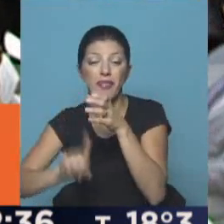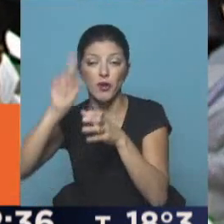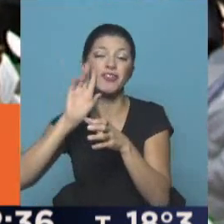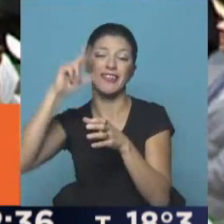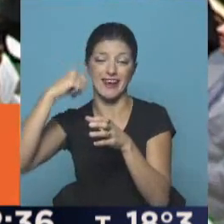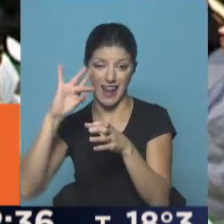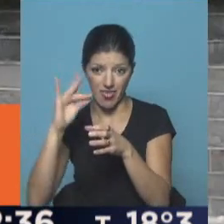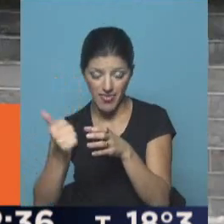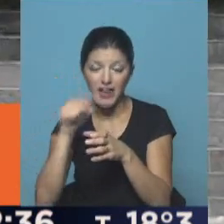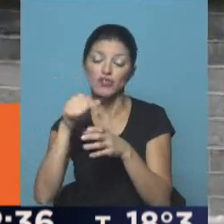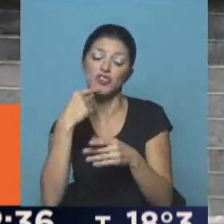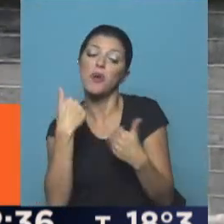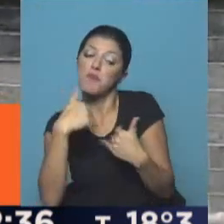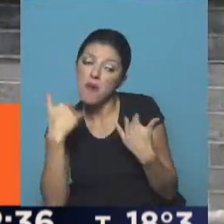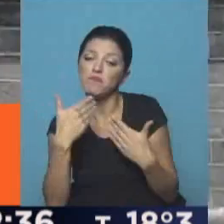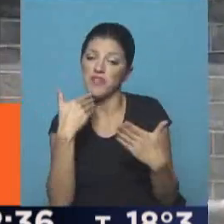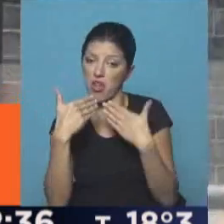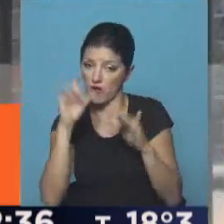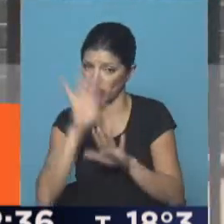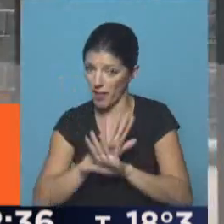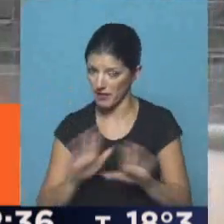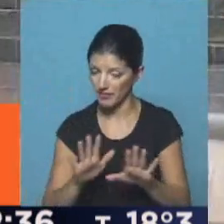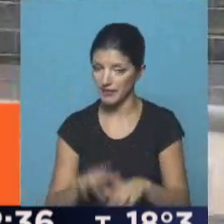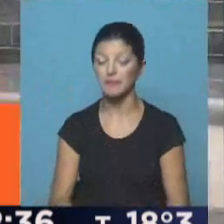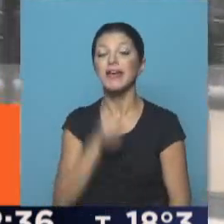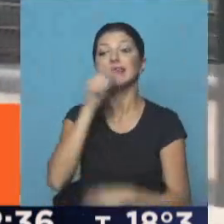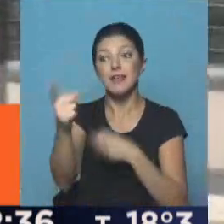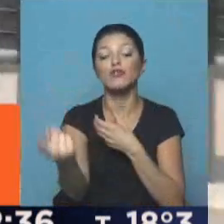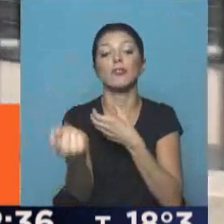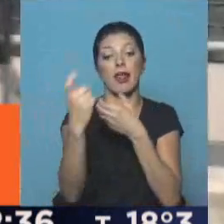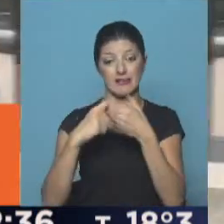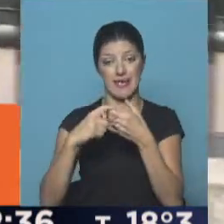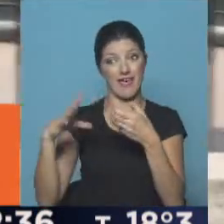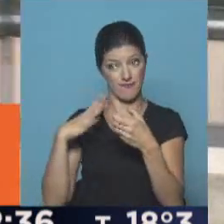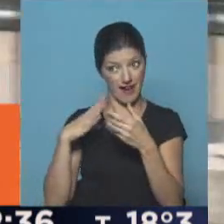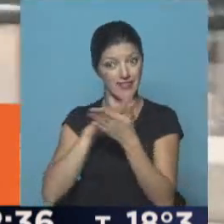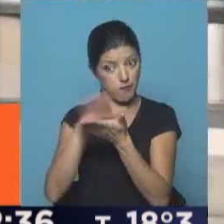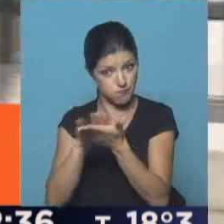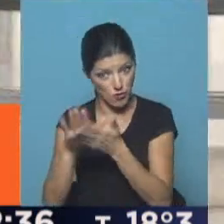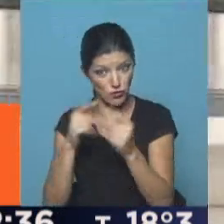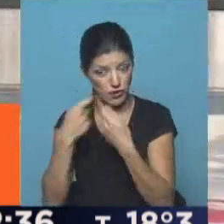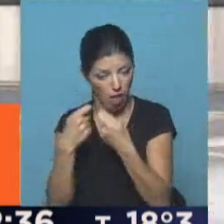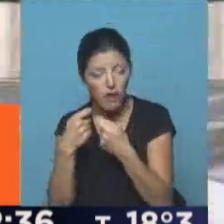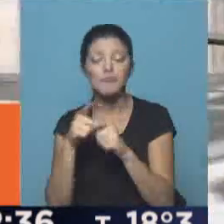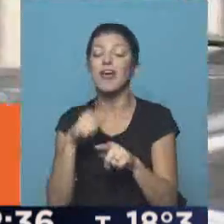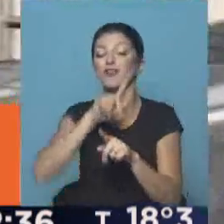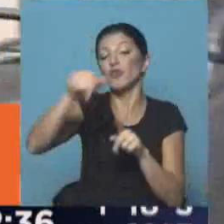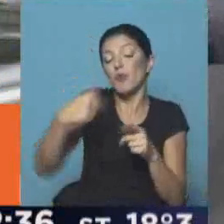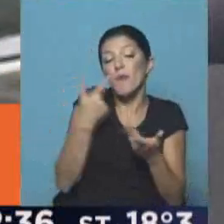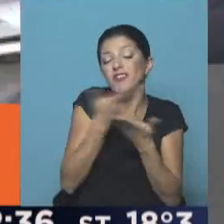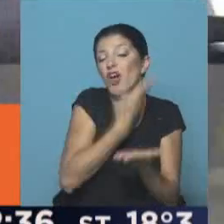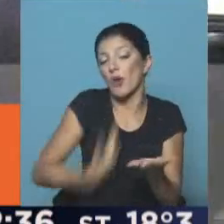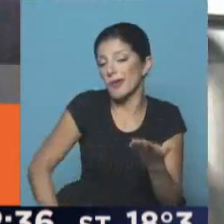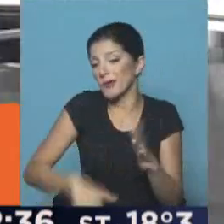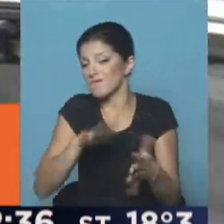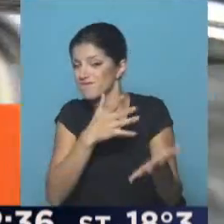voluntad de iniciar el diálogo. Esa eventual alianza, aún no asegurada, implicaría un gobierno frágil, y los cuestionamientos a May